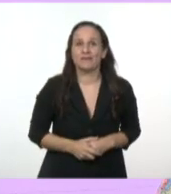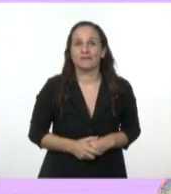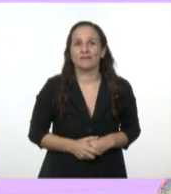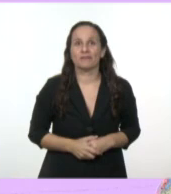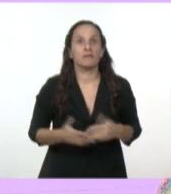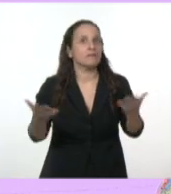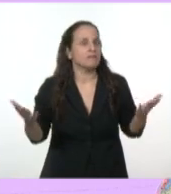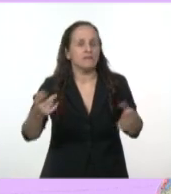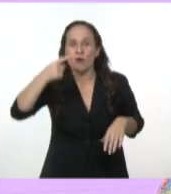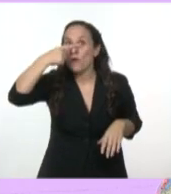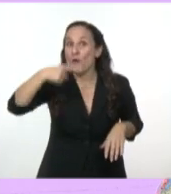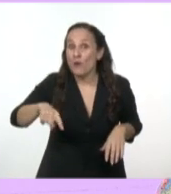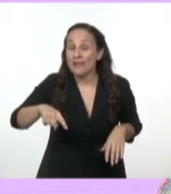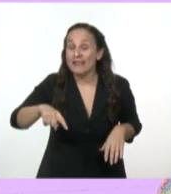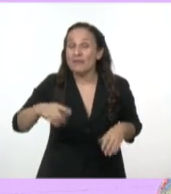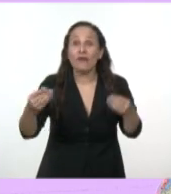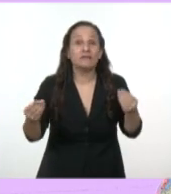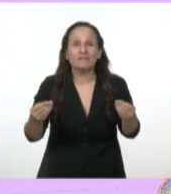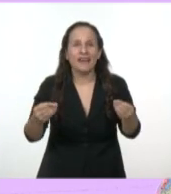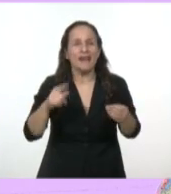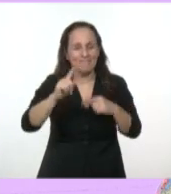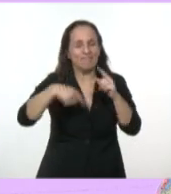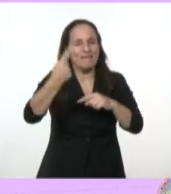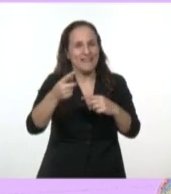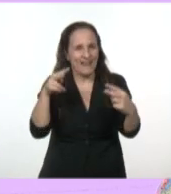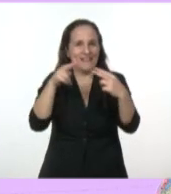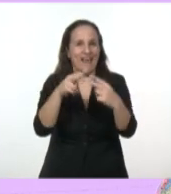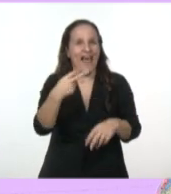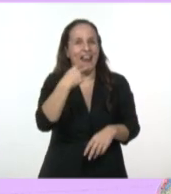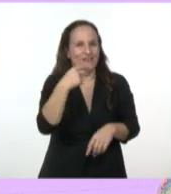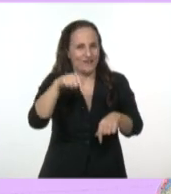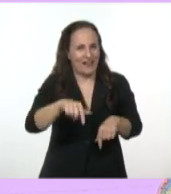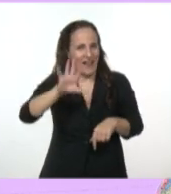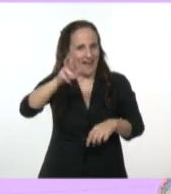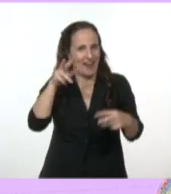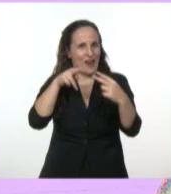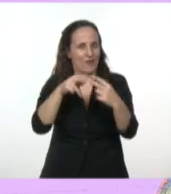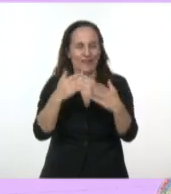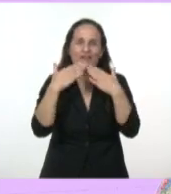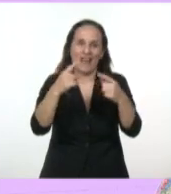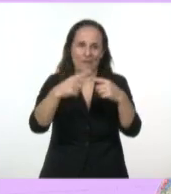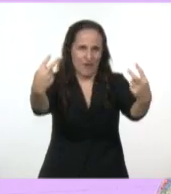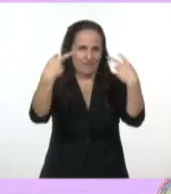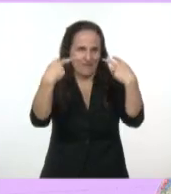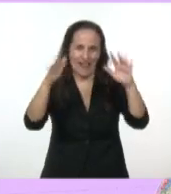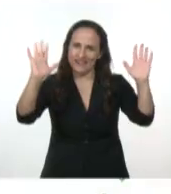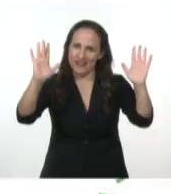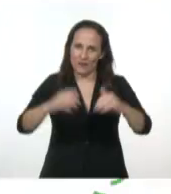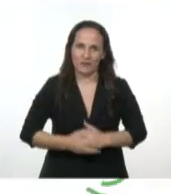leerencasa.seguimoseducando.gov.ar. Y por último, la propuesta de encontrarnos mañana a las 11 acá, en Canal Encuentro. Gracias por estar ahí. Chau.